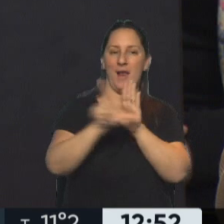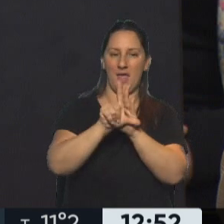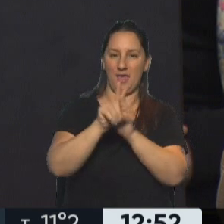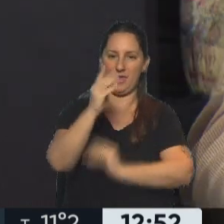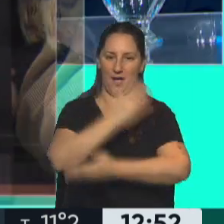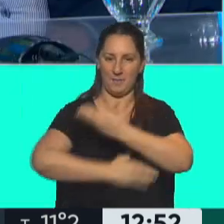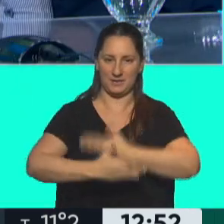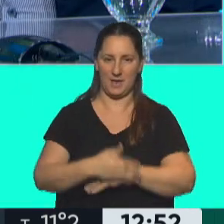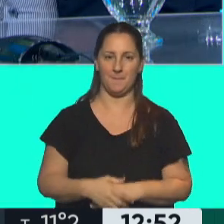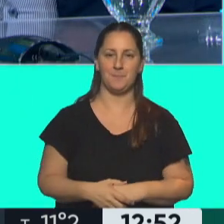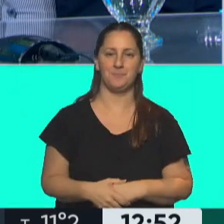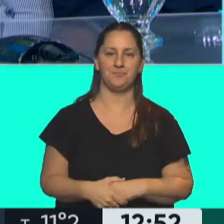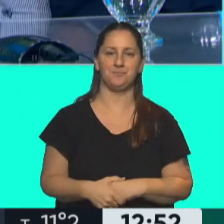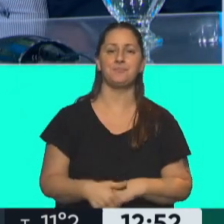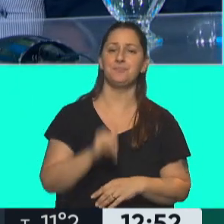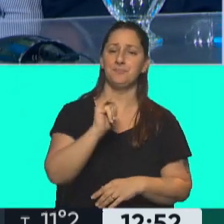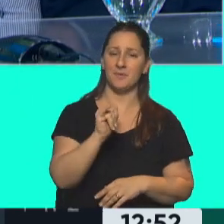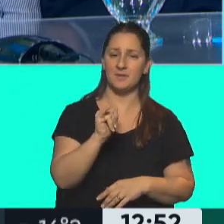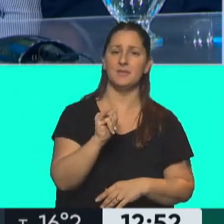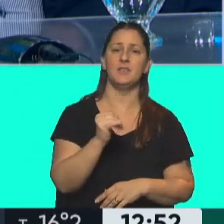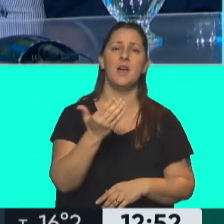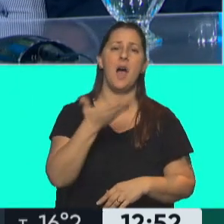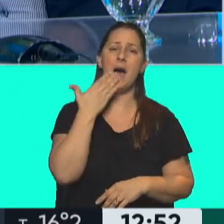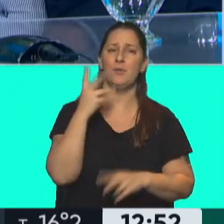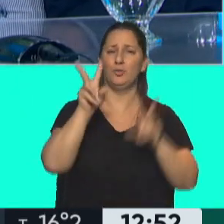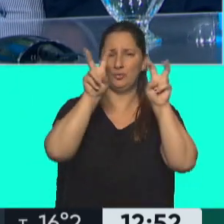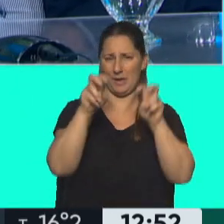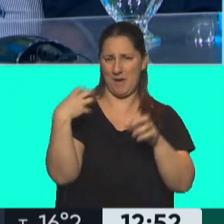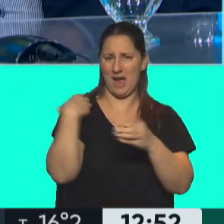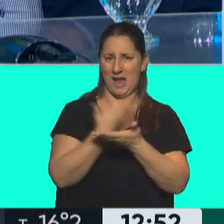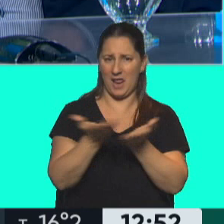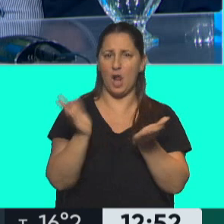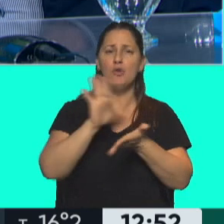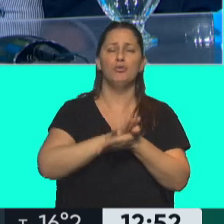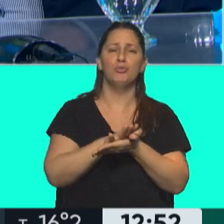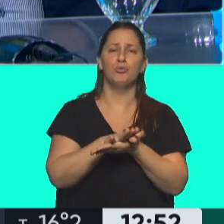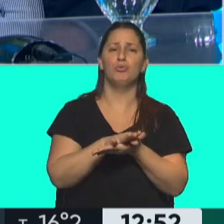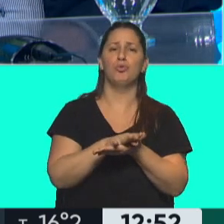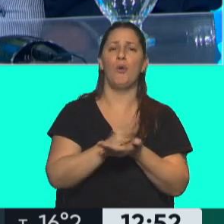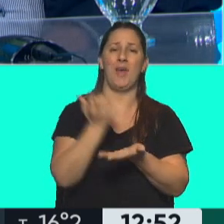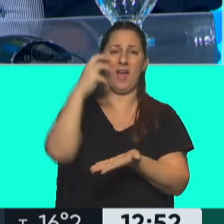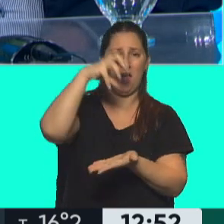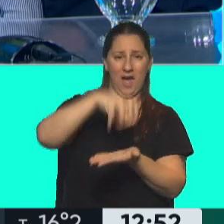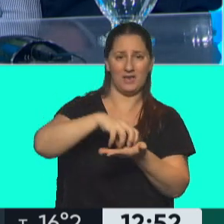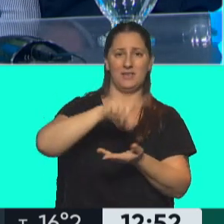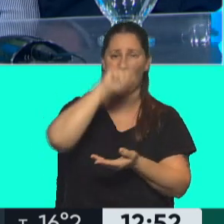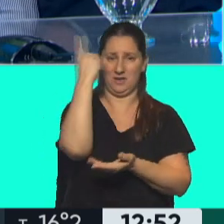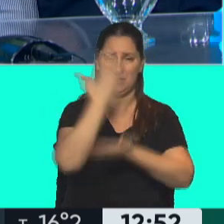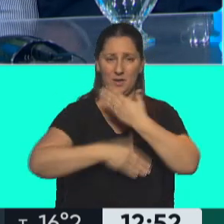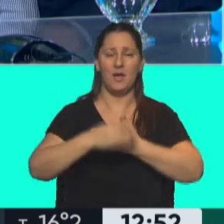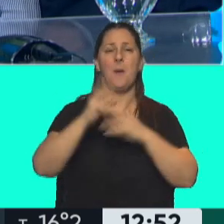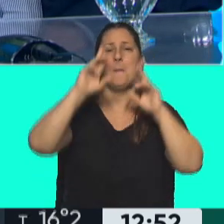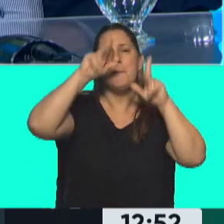discapacidad? Sí, en realidad se habló en términos integrales de todo lo que tiene que ver con la gestión de la Agencia Nacional de Discapacidad, políticas